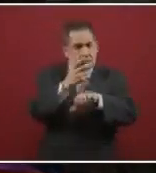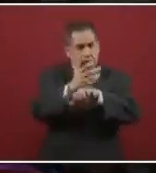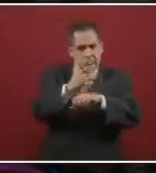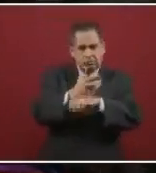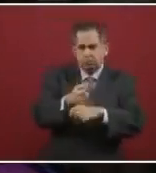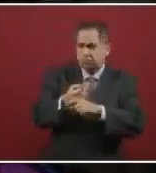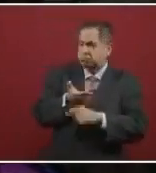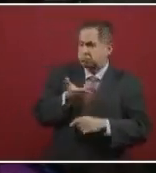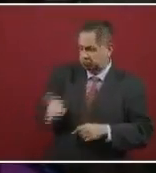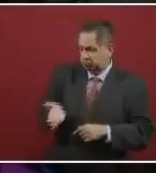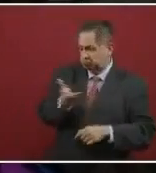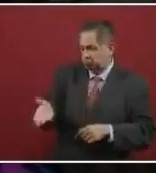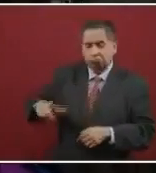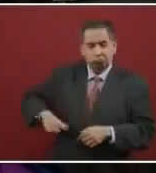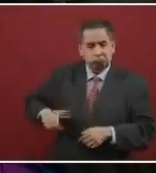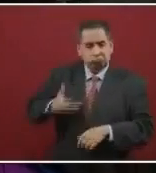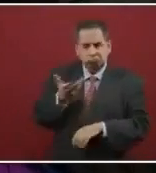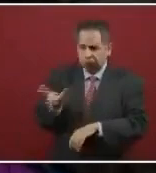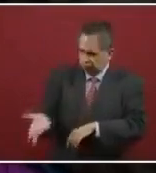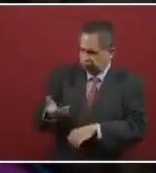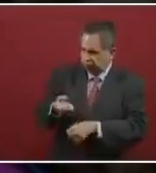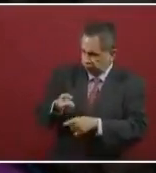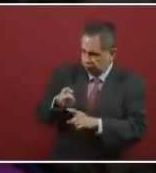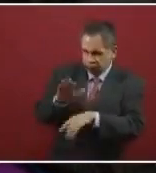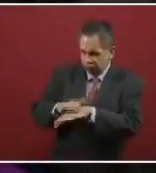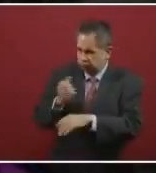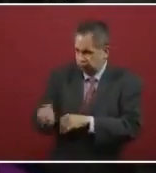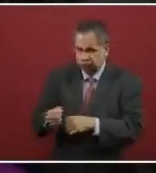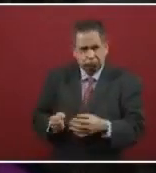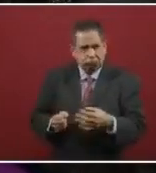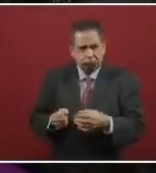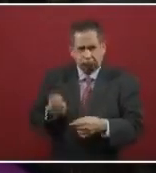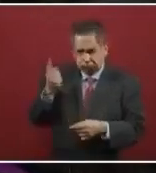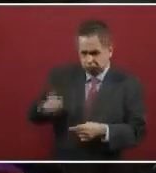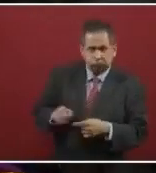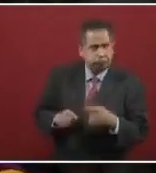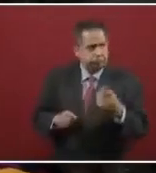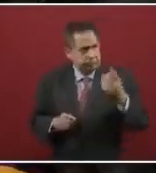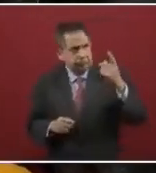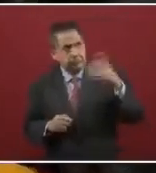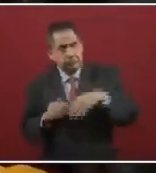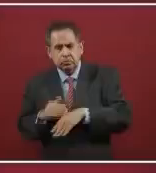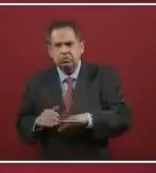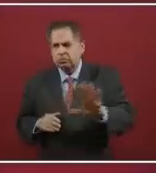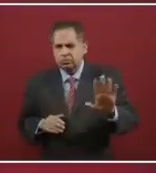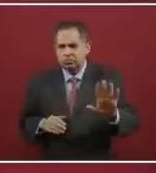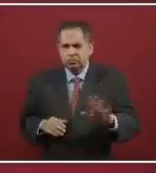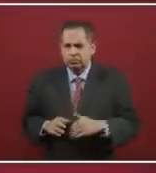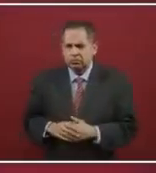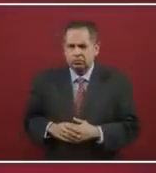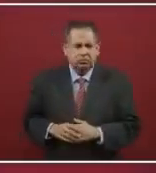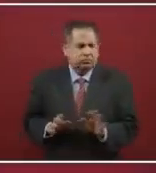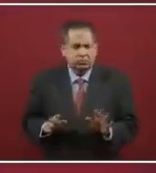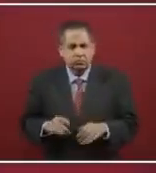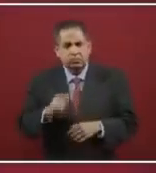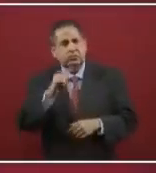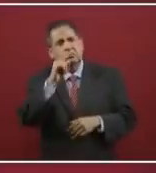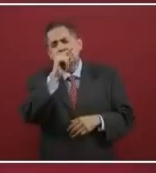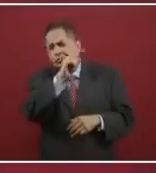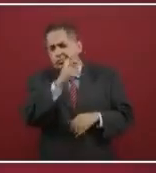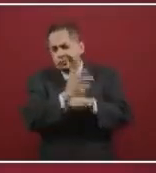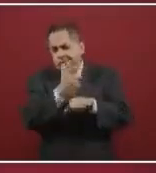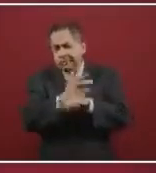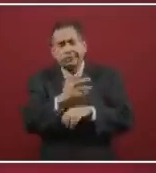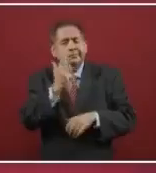o peticiones del gobierno de Estados Unidos para ser más contundentes con todos los migrantes que estaban llegando al sur? Ellos quisieran que